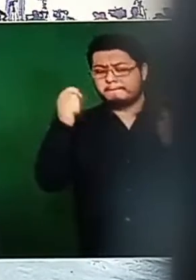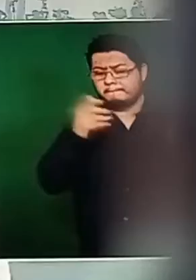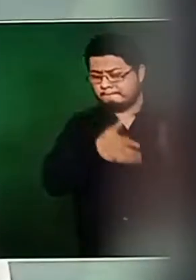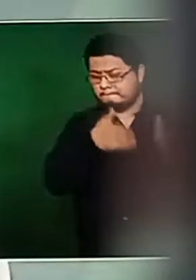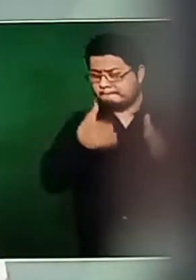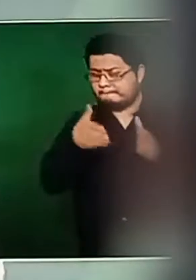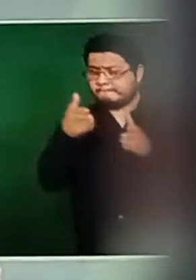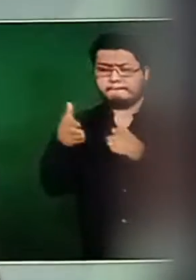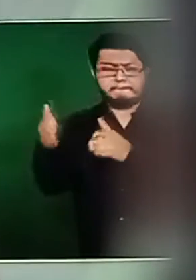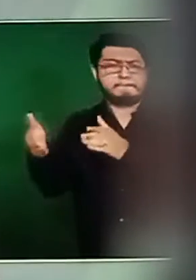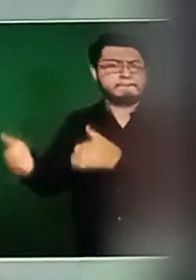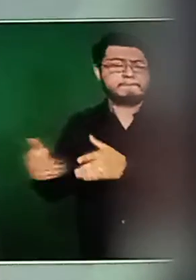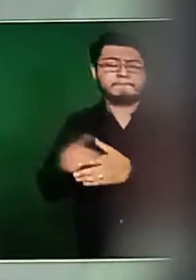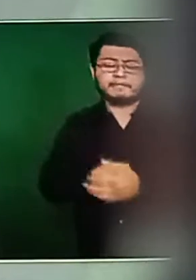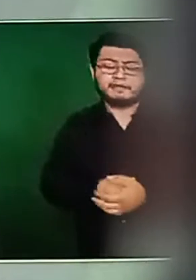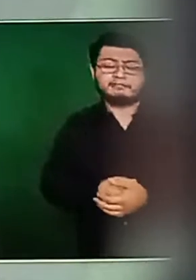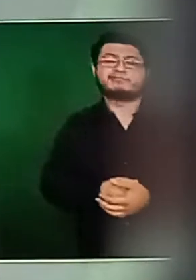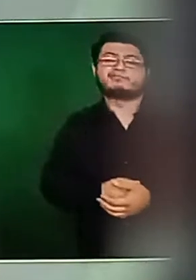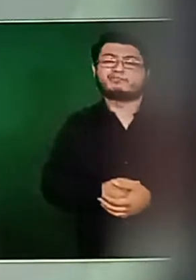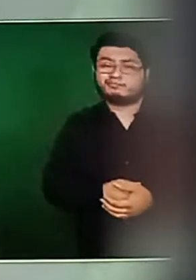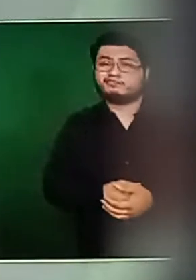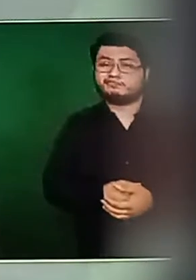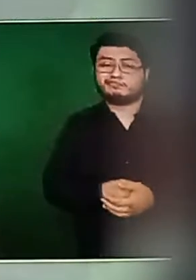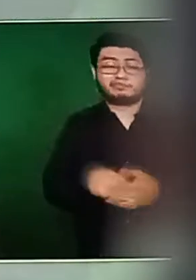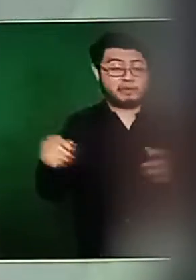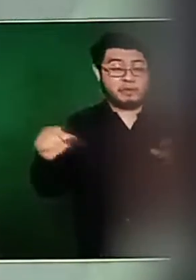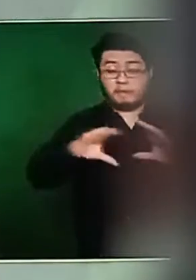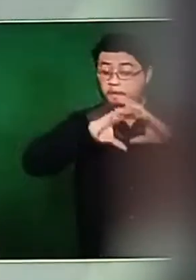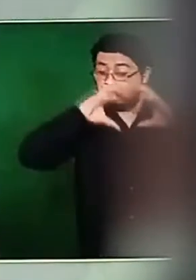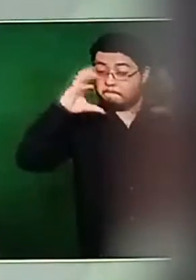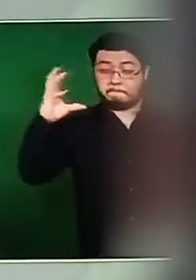hacer elecciones de todo el mundo.